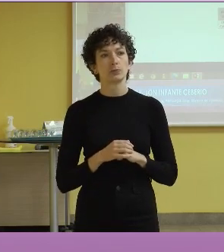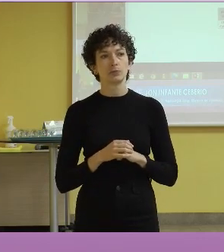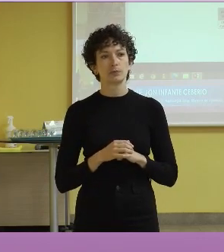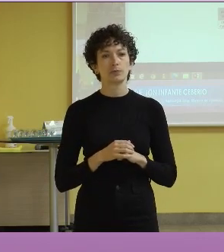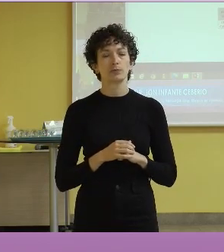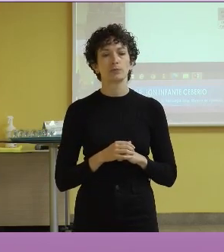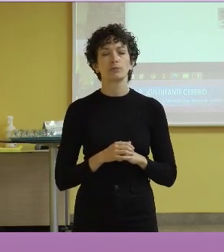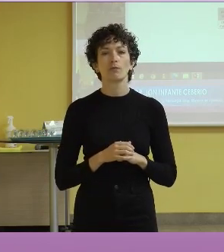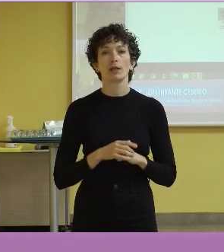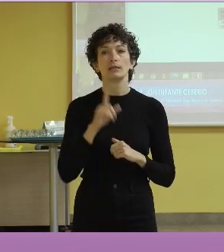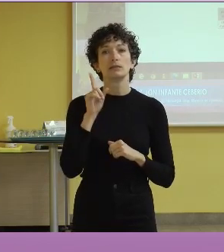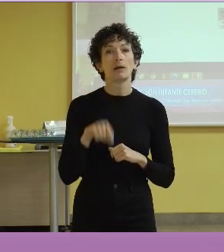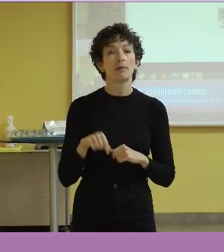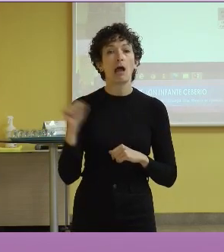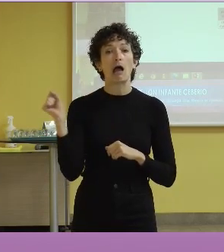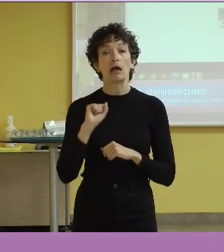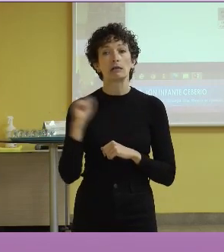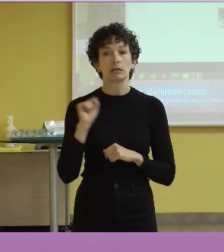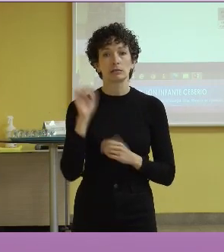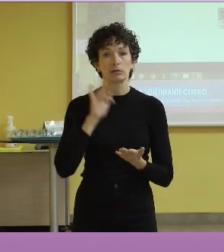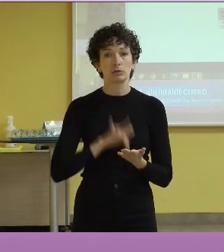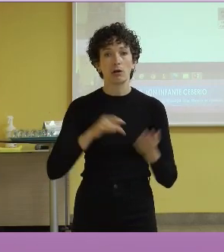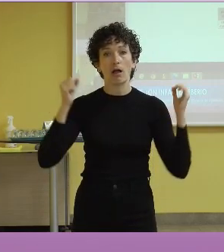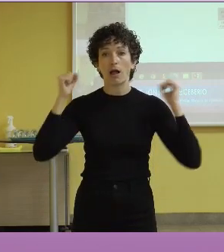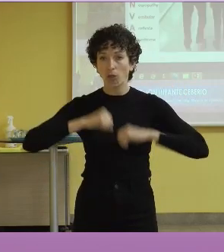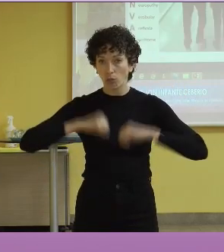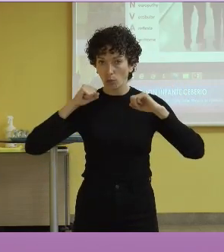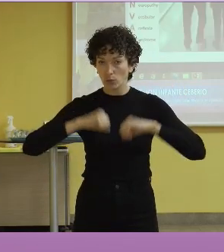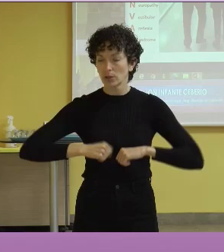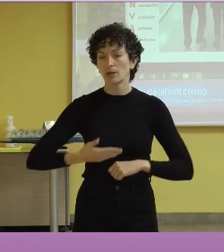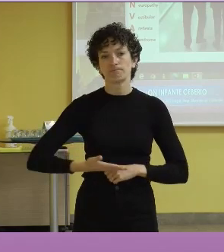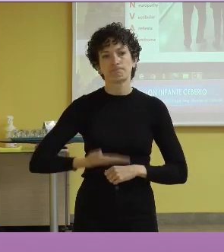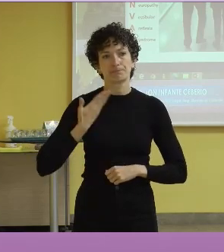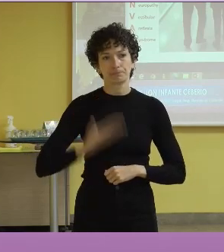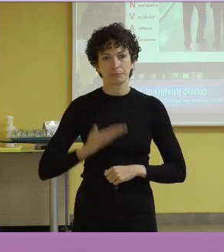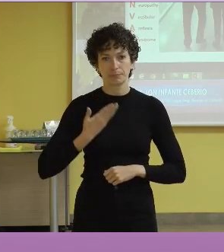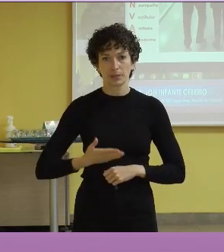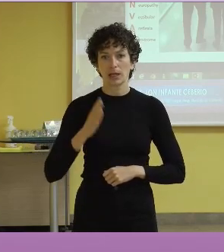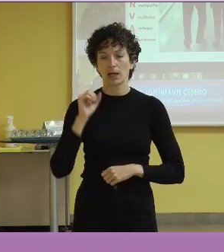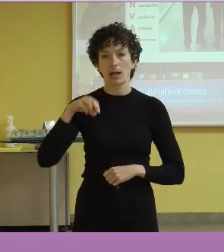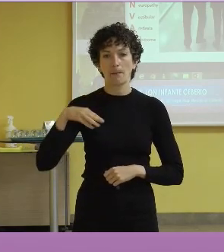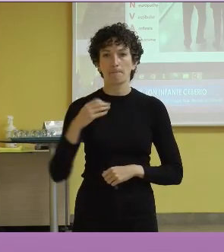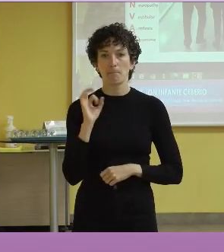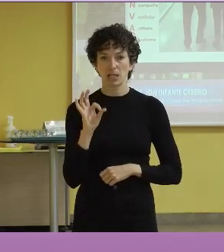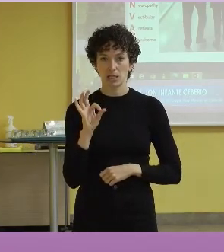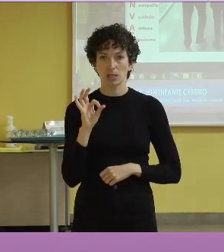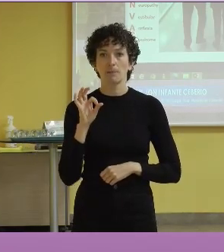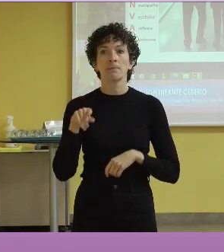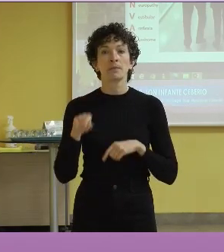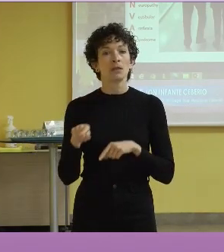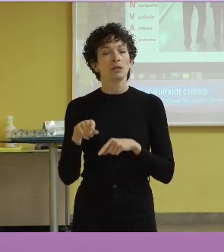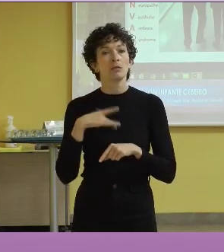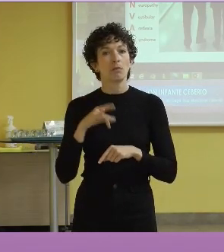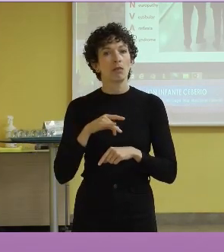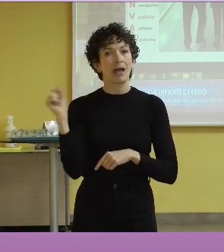Luego también ataxias que se puedan presentar en la edad adulta, muy importante, el CANVAS. El CANVAS seguramente va a ser la